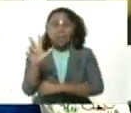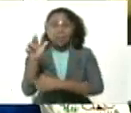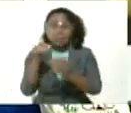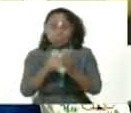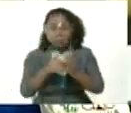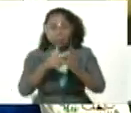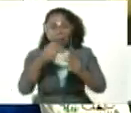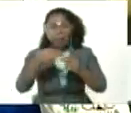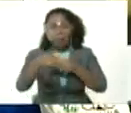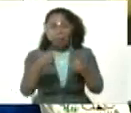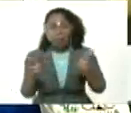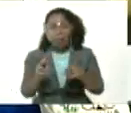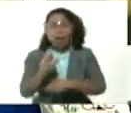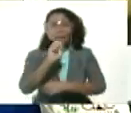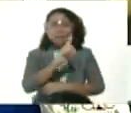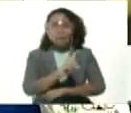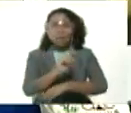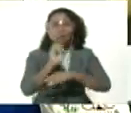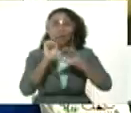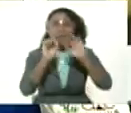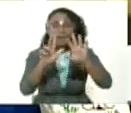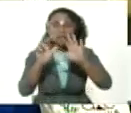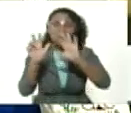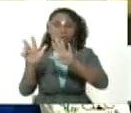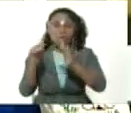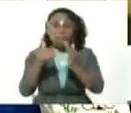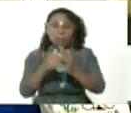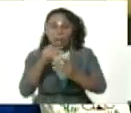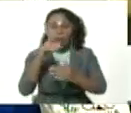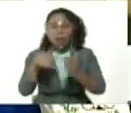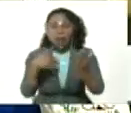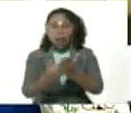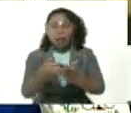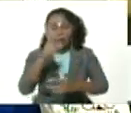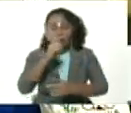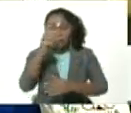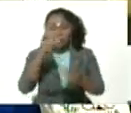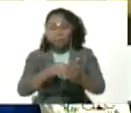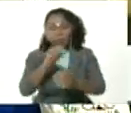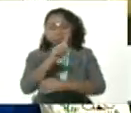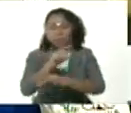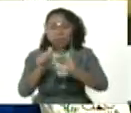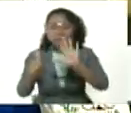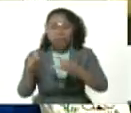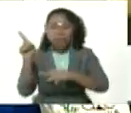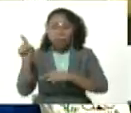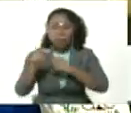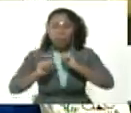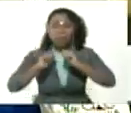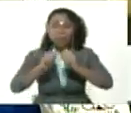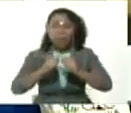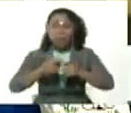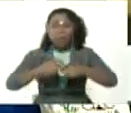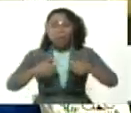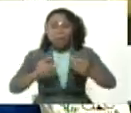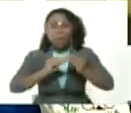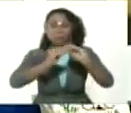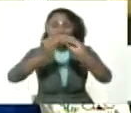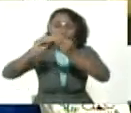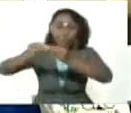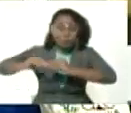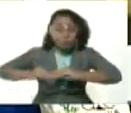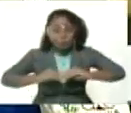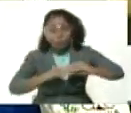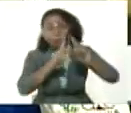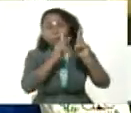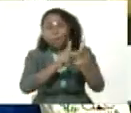a 188.000 hasta el año 2016, presidente. Ahí comenzamos una recuperación progresiva con un plan